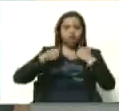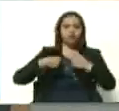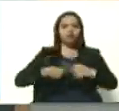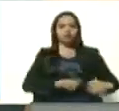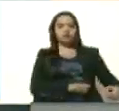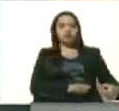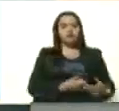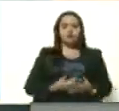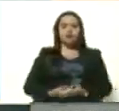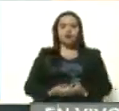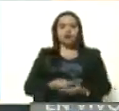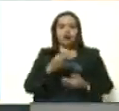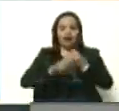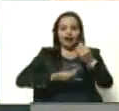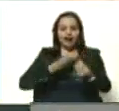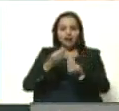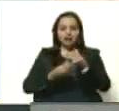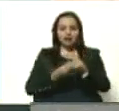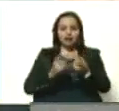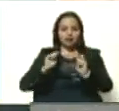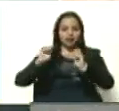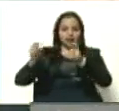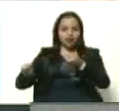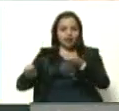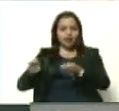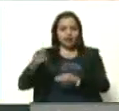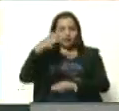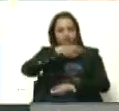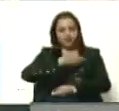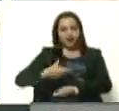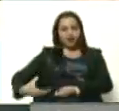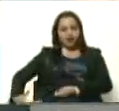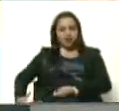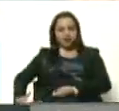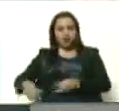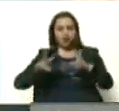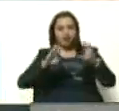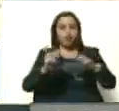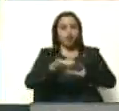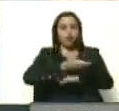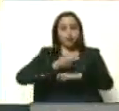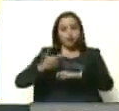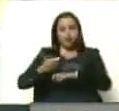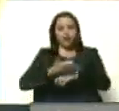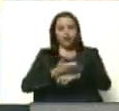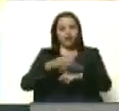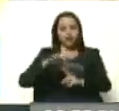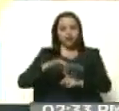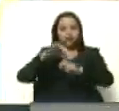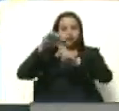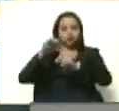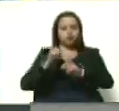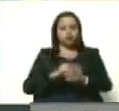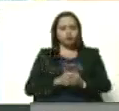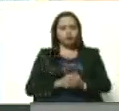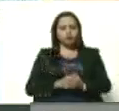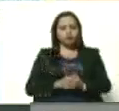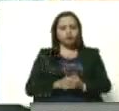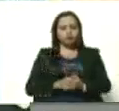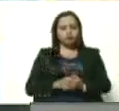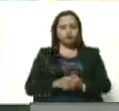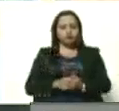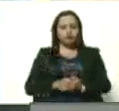ya realizando la entrega de banda al gobernador electo Eduardo Piñate.